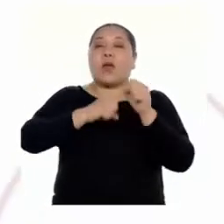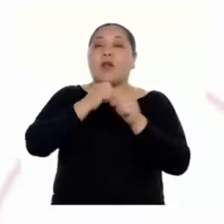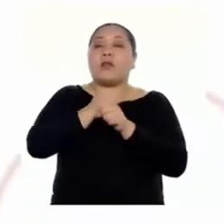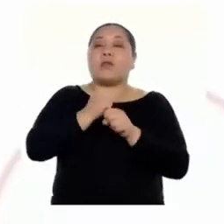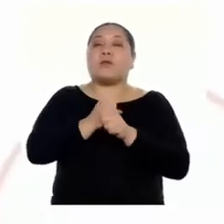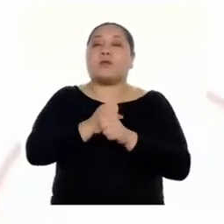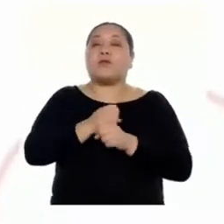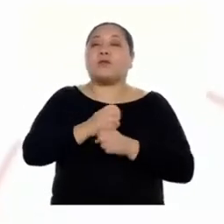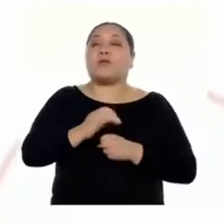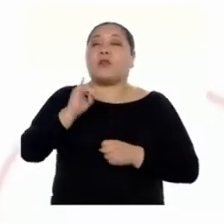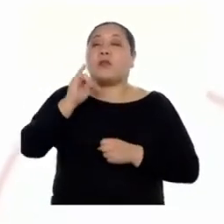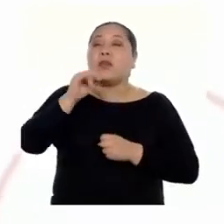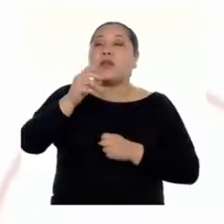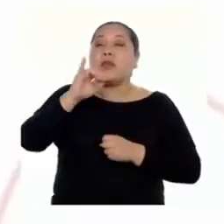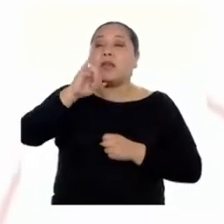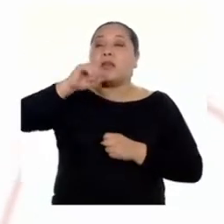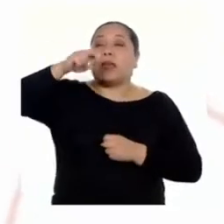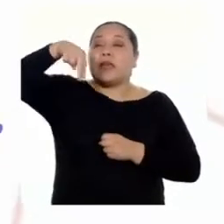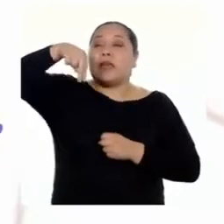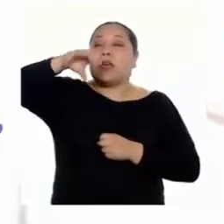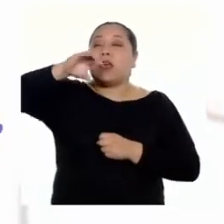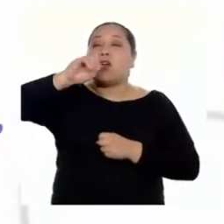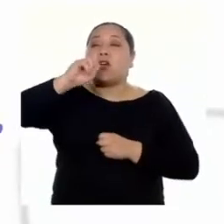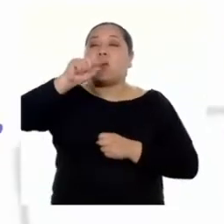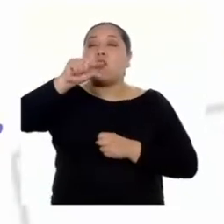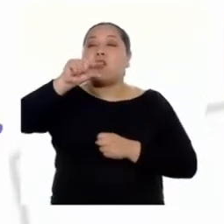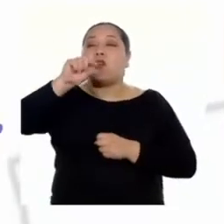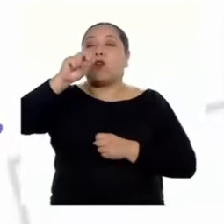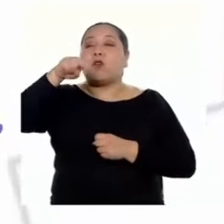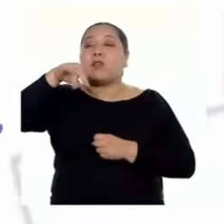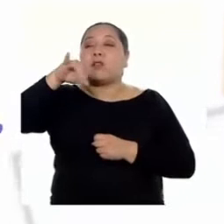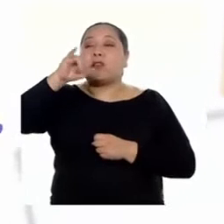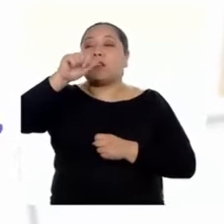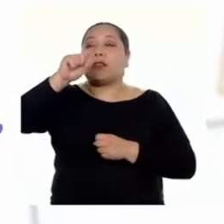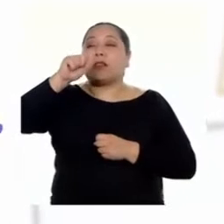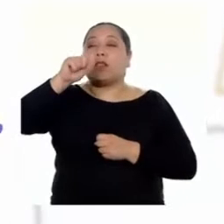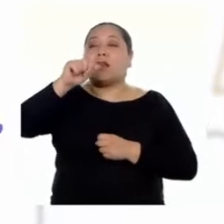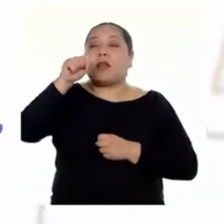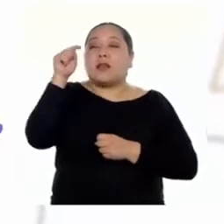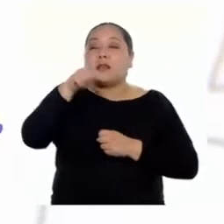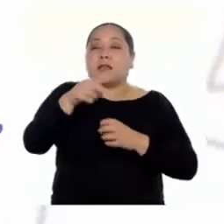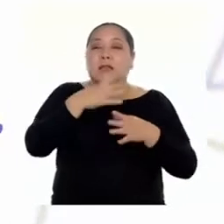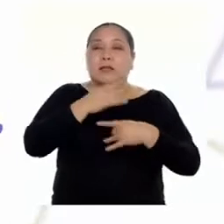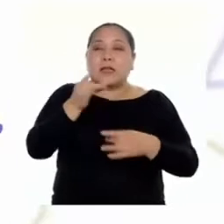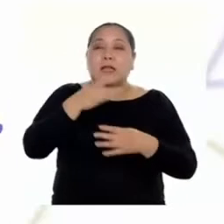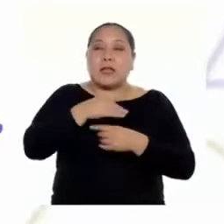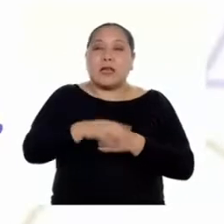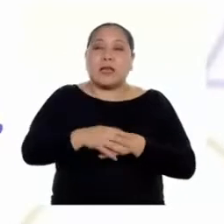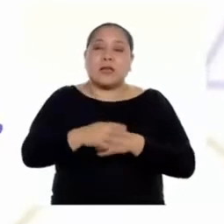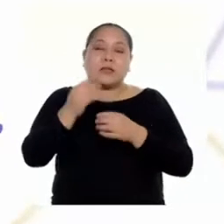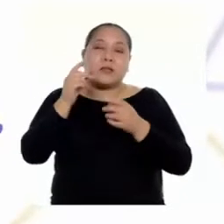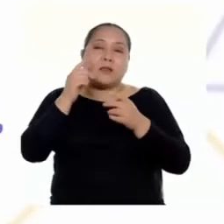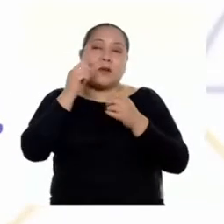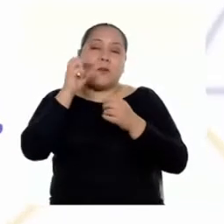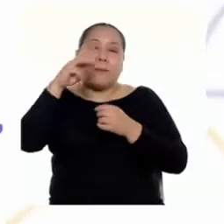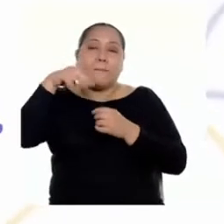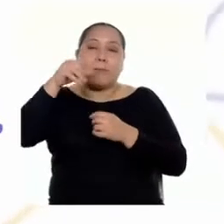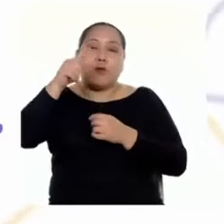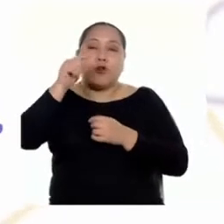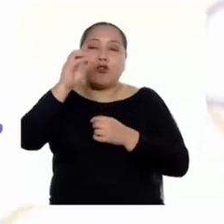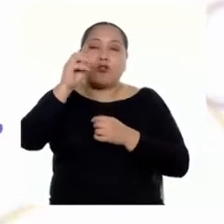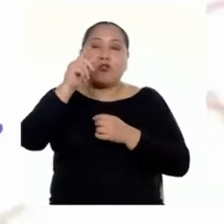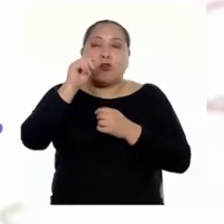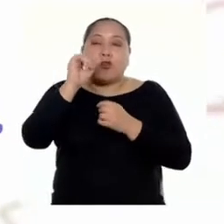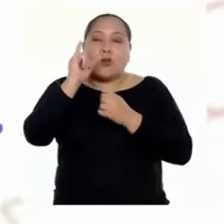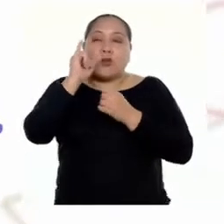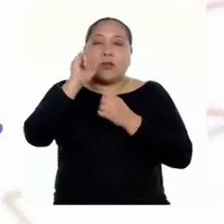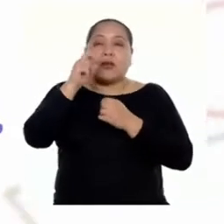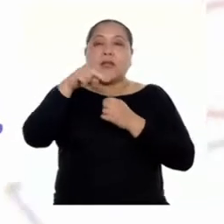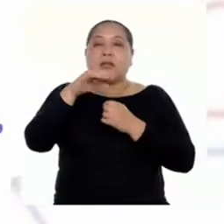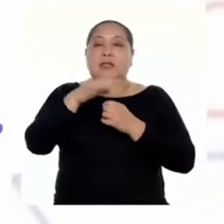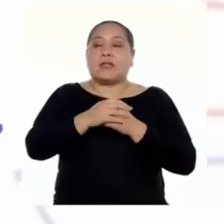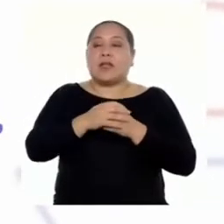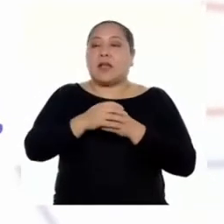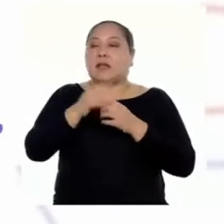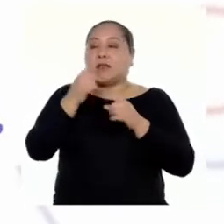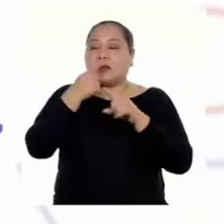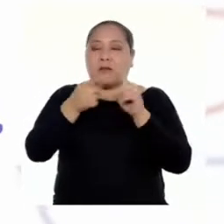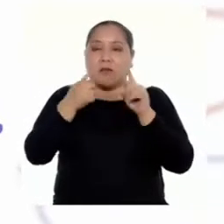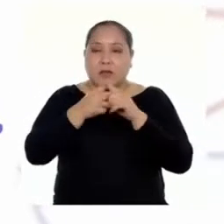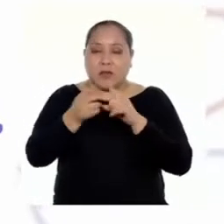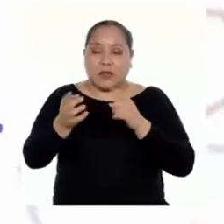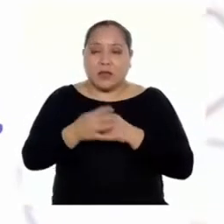identificar la incógnita. Puede ser interés, monto final, capital inicial, etc. Y